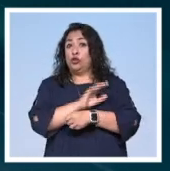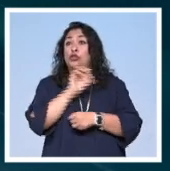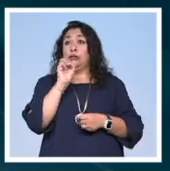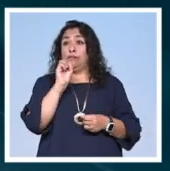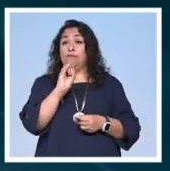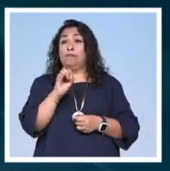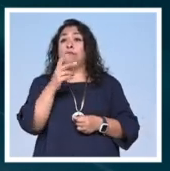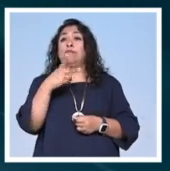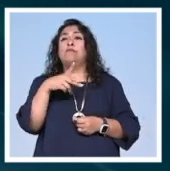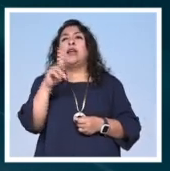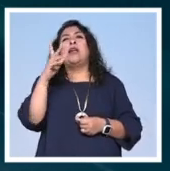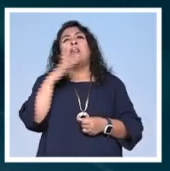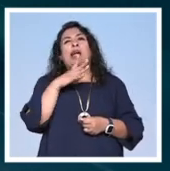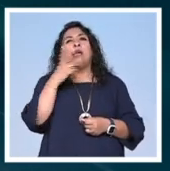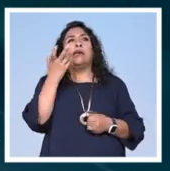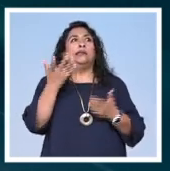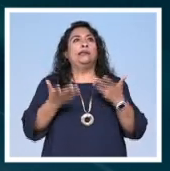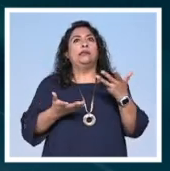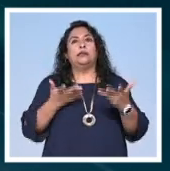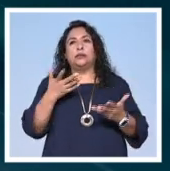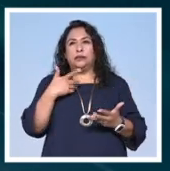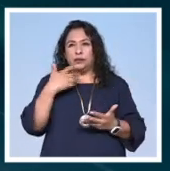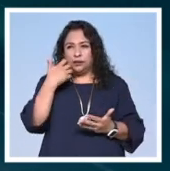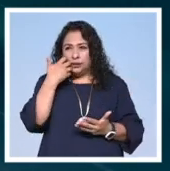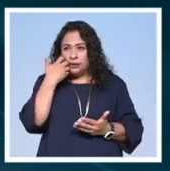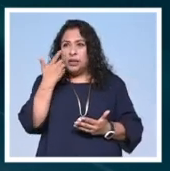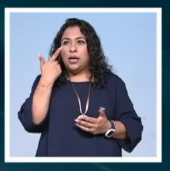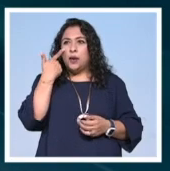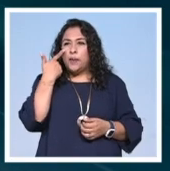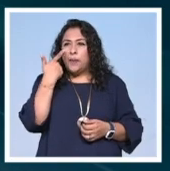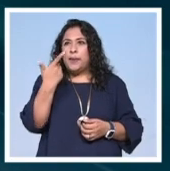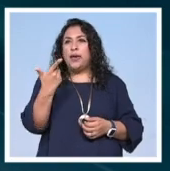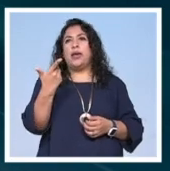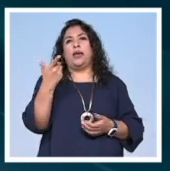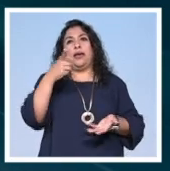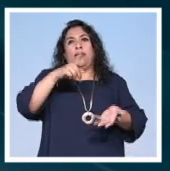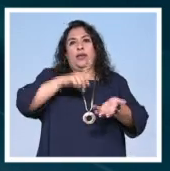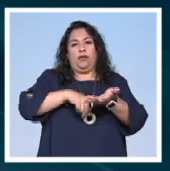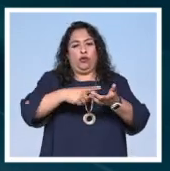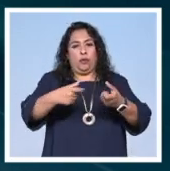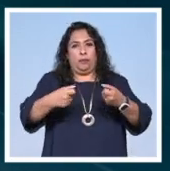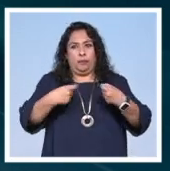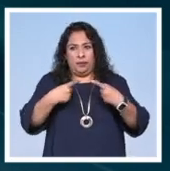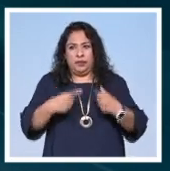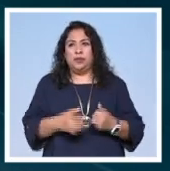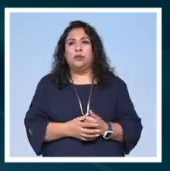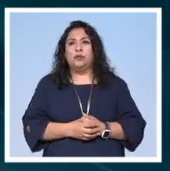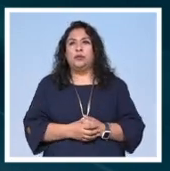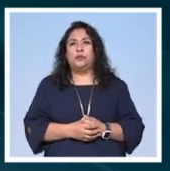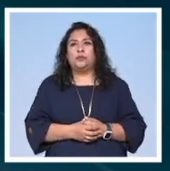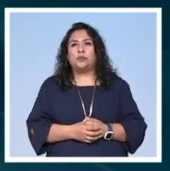pero surge un poco de esta inquietud de de mirar hacia dentro de uno